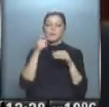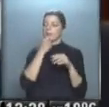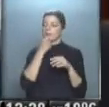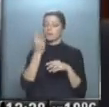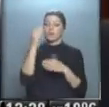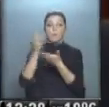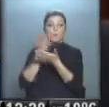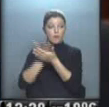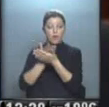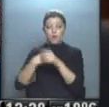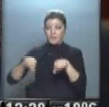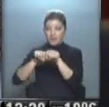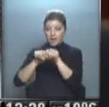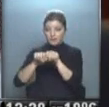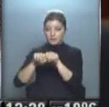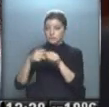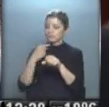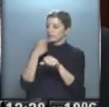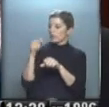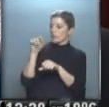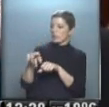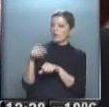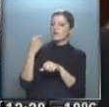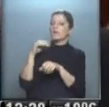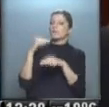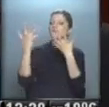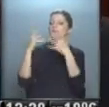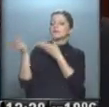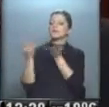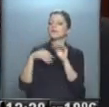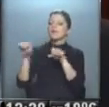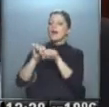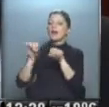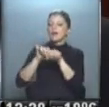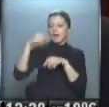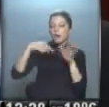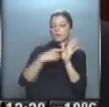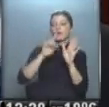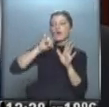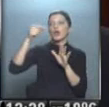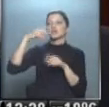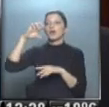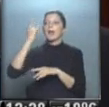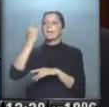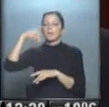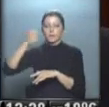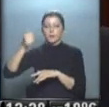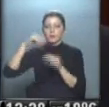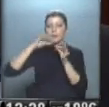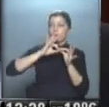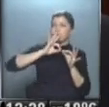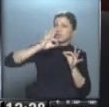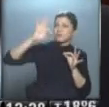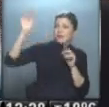a un proveedor de servicio de cable que tenga un sistema de cable en Buenos Aires y uno en La Puna, y llevar un cable de Buenos Aires a La Puna con el